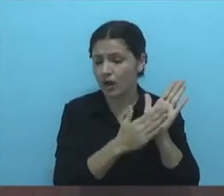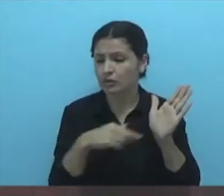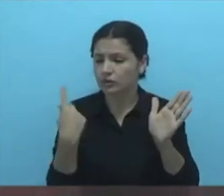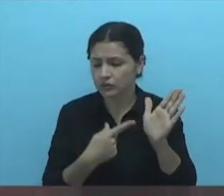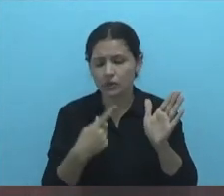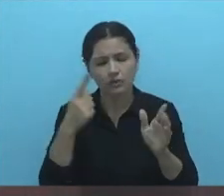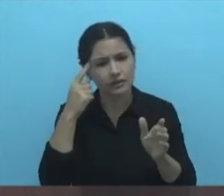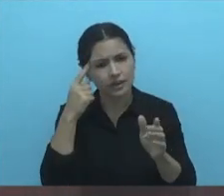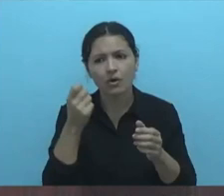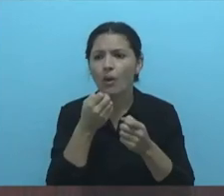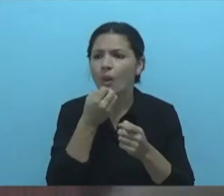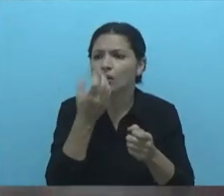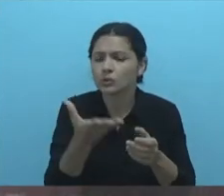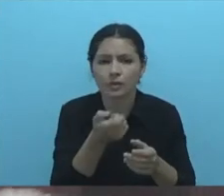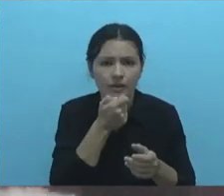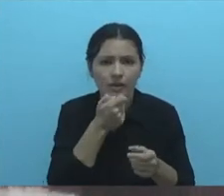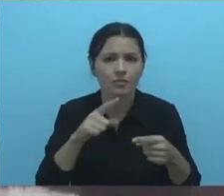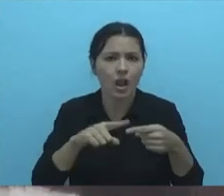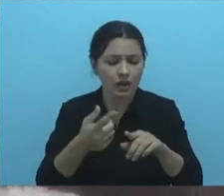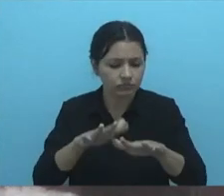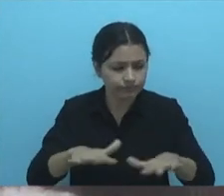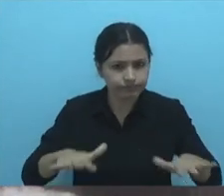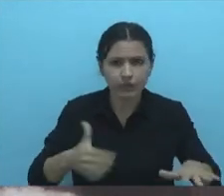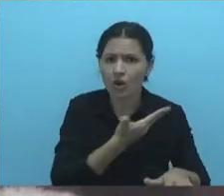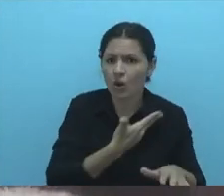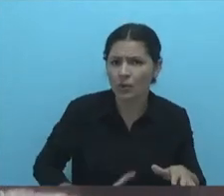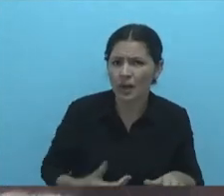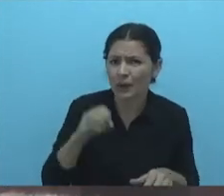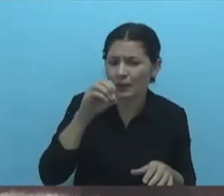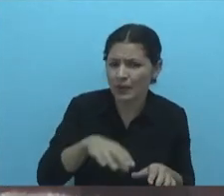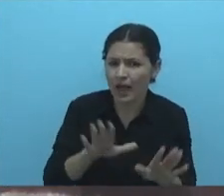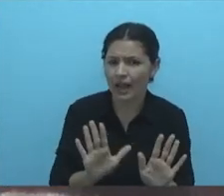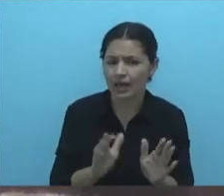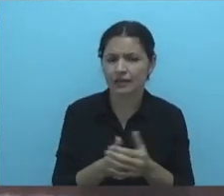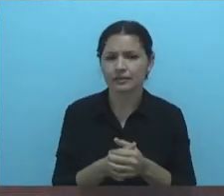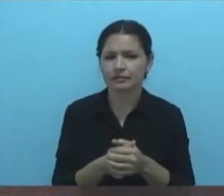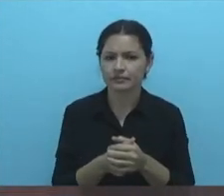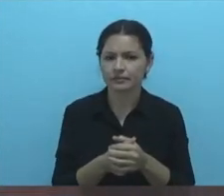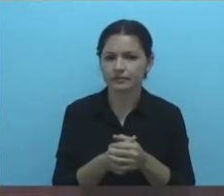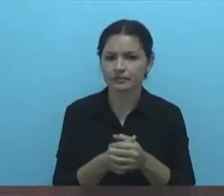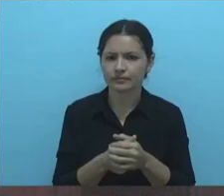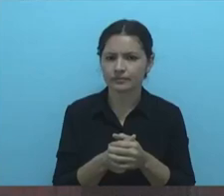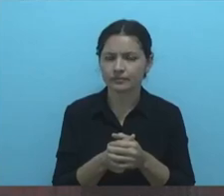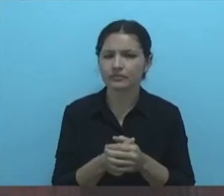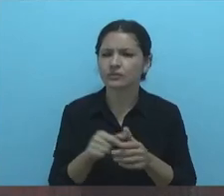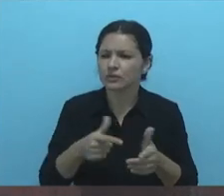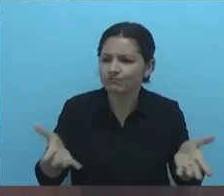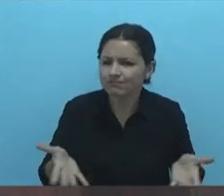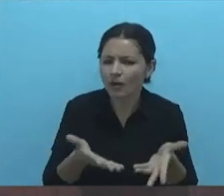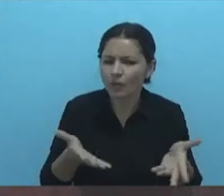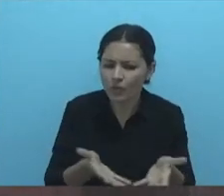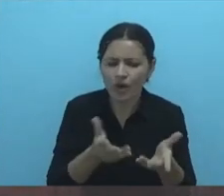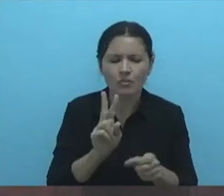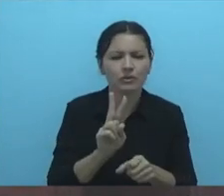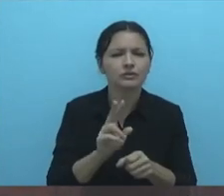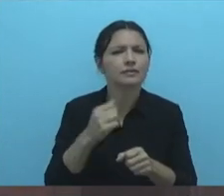con denuncias que hacemos sobre Cómo funciona la política de niñez En este gobierno sobre propuestas e iniciativas concretas que empujamos porque creemos